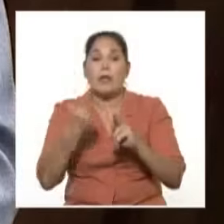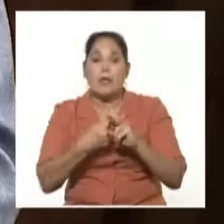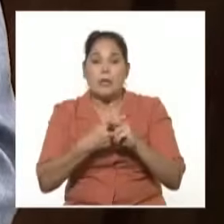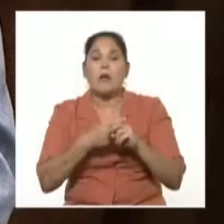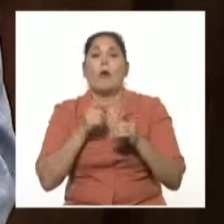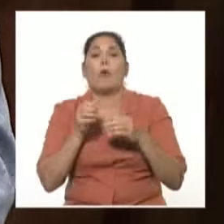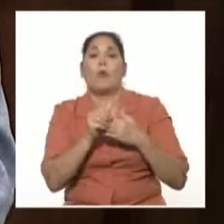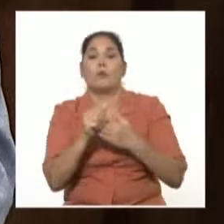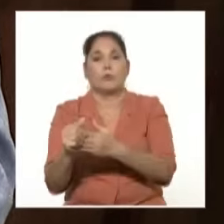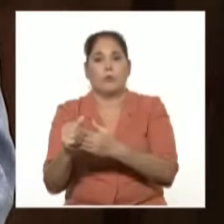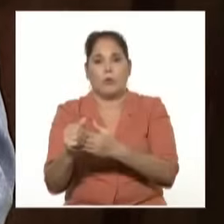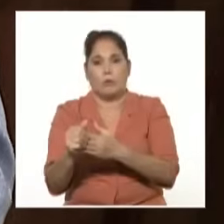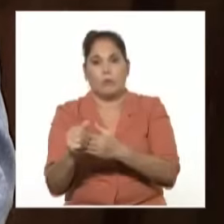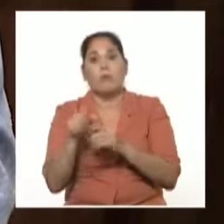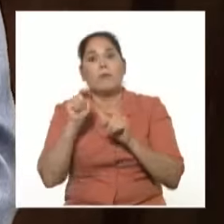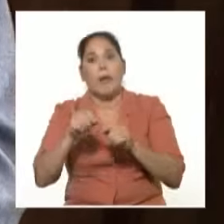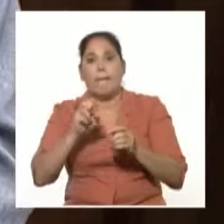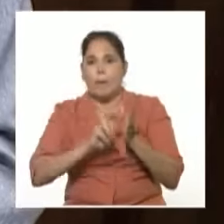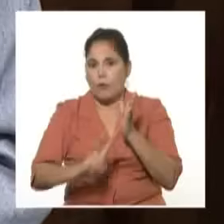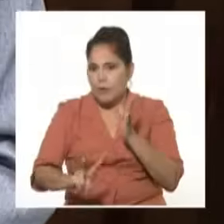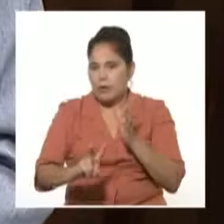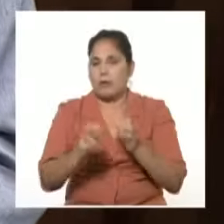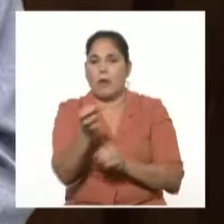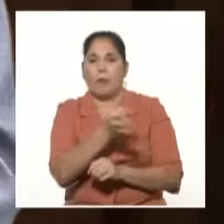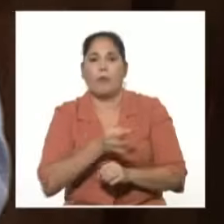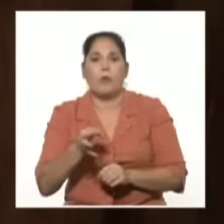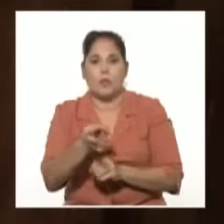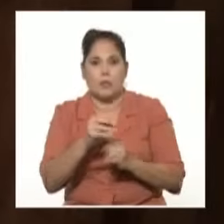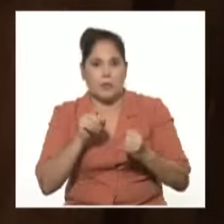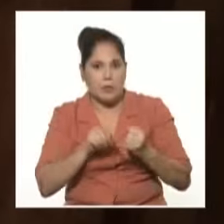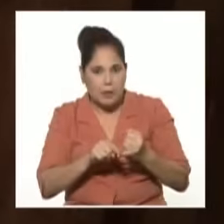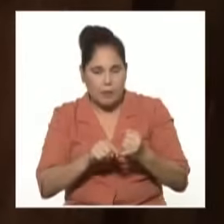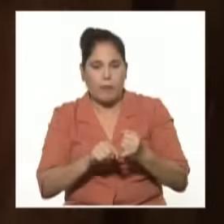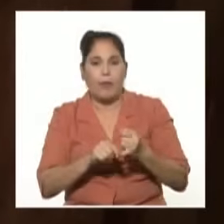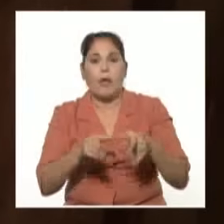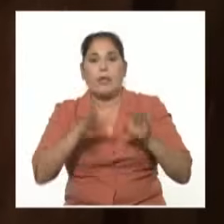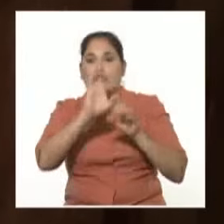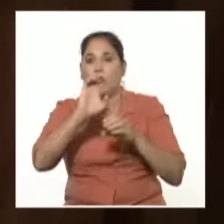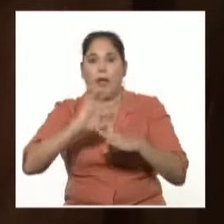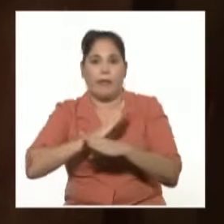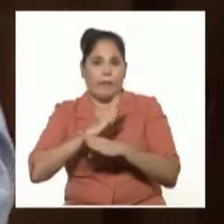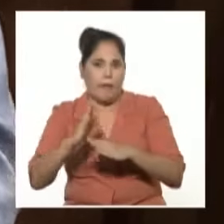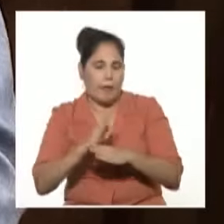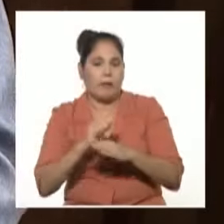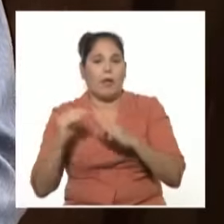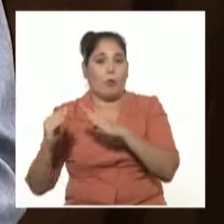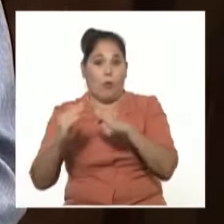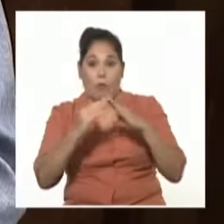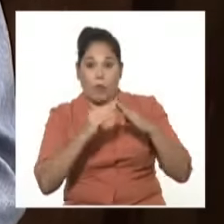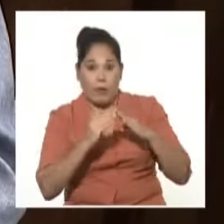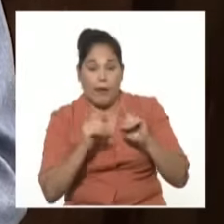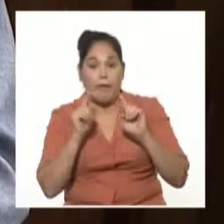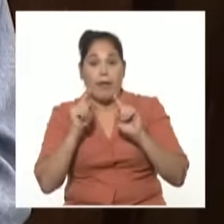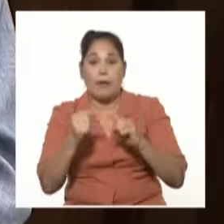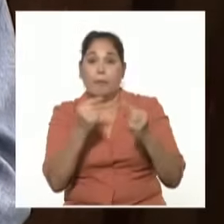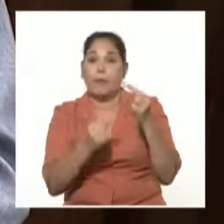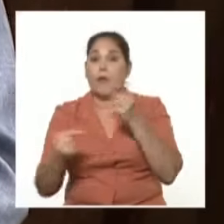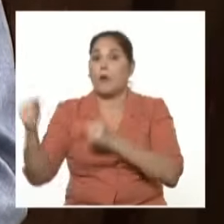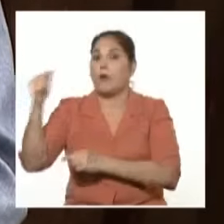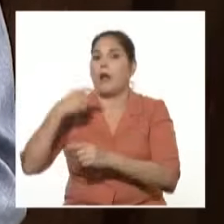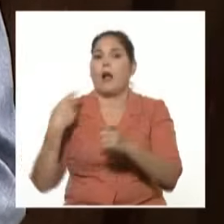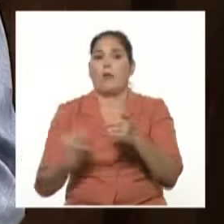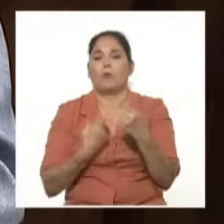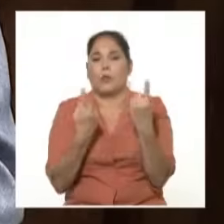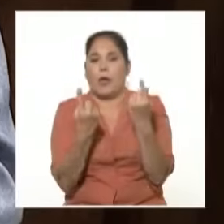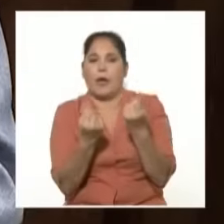conducción del país, las provincias, los municipios, las instituciones, las comunidades, con prioridad para la batalla